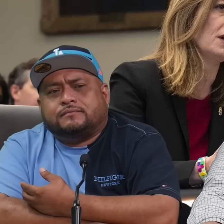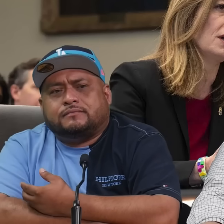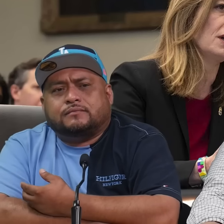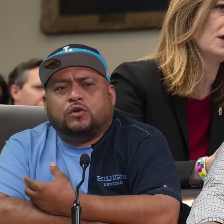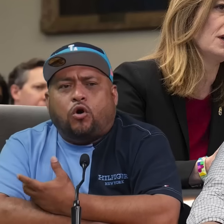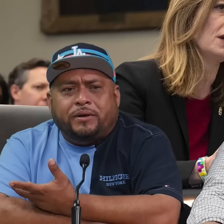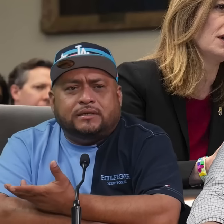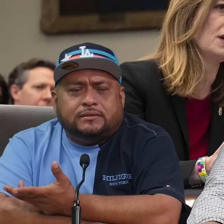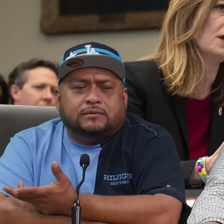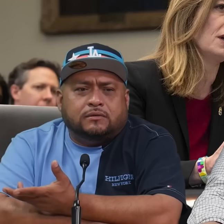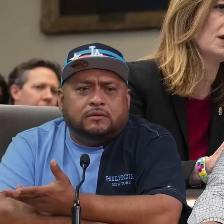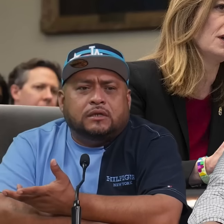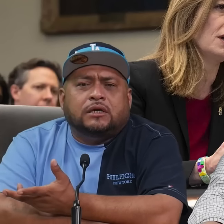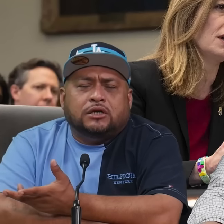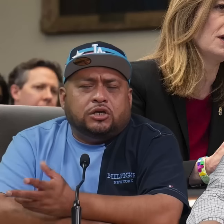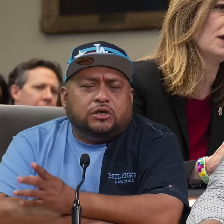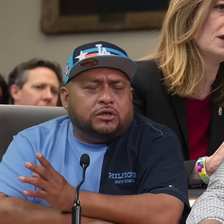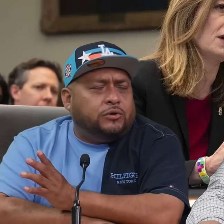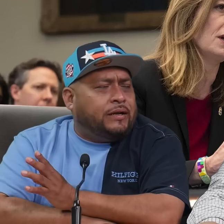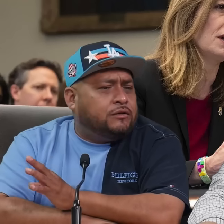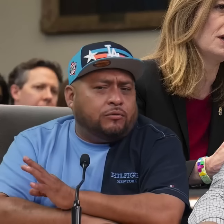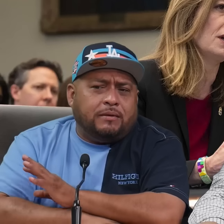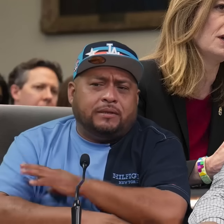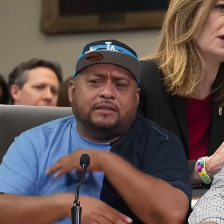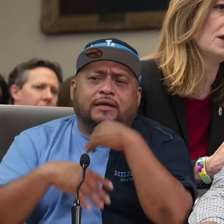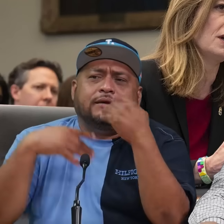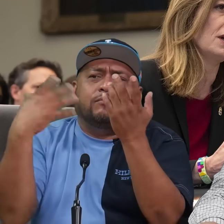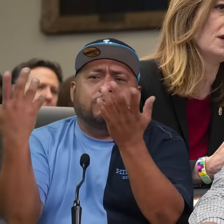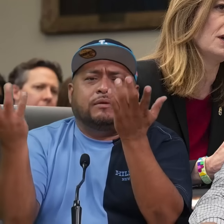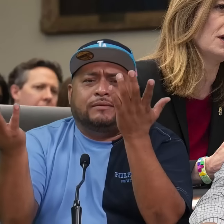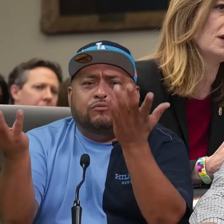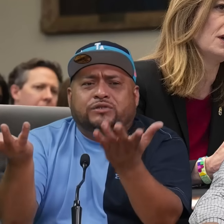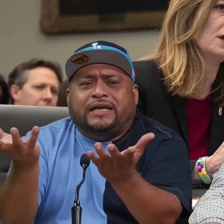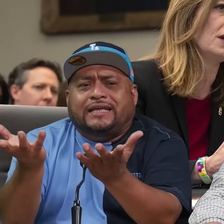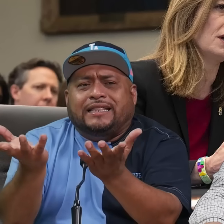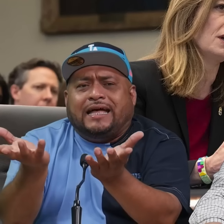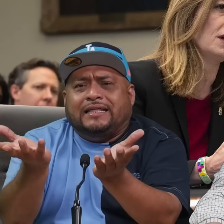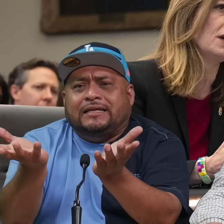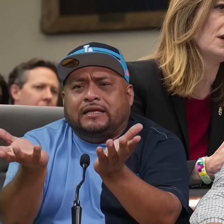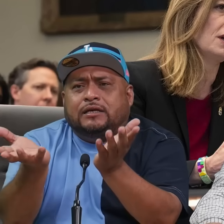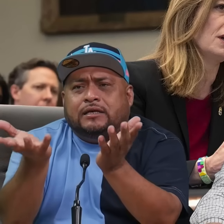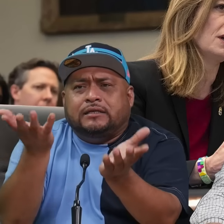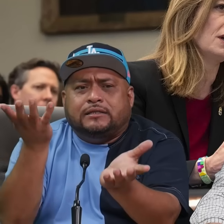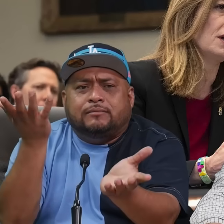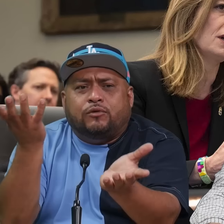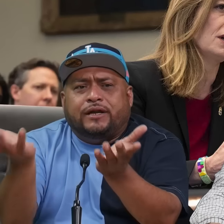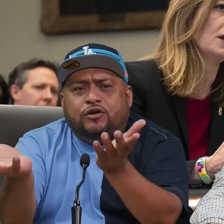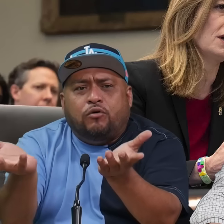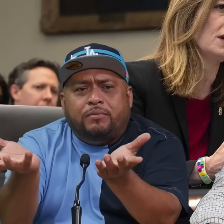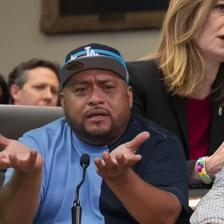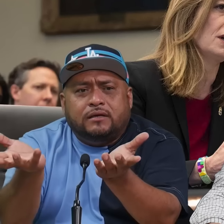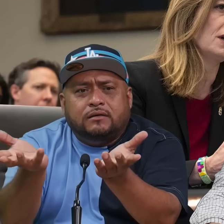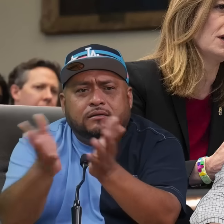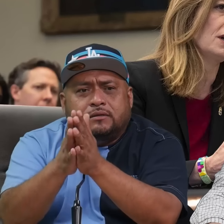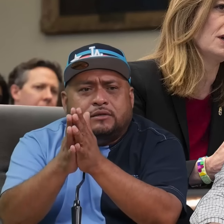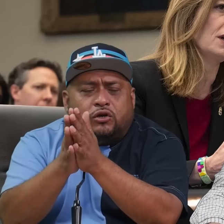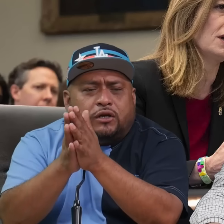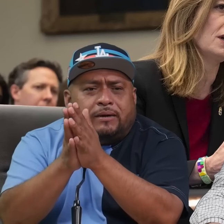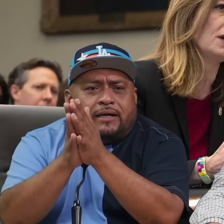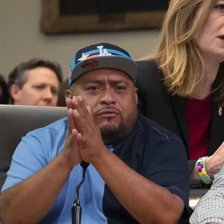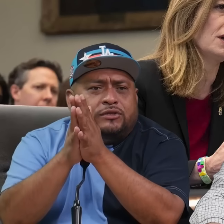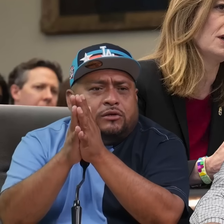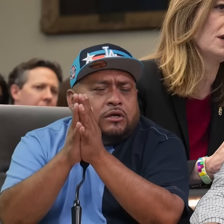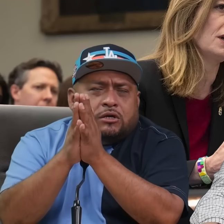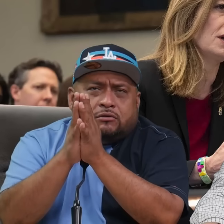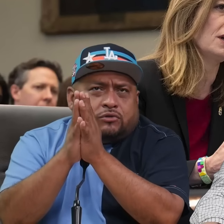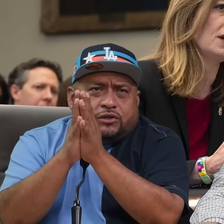hemos visto jóvenes, ya muchos jóvenes, ¿no? Igual, obviamente, mucha equidad entre mujer y hombre, ¿sí? Creo que va